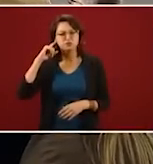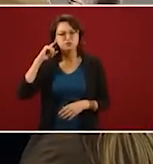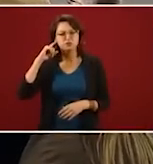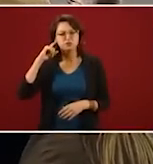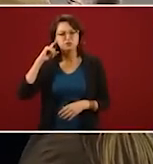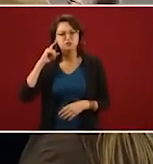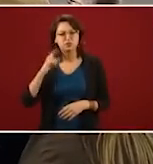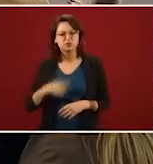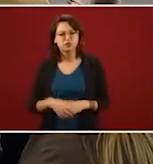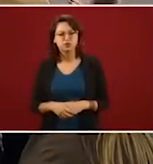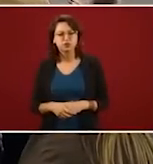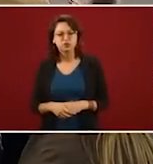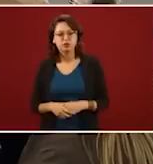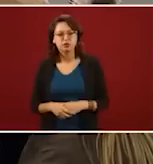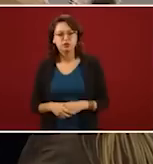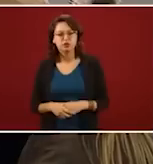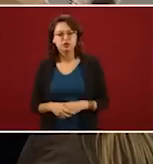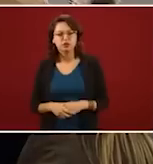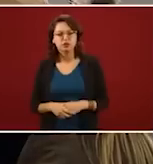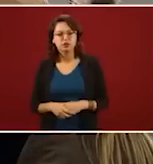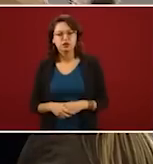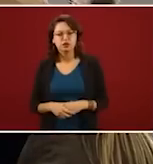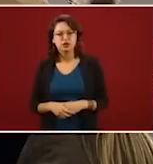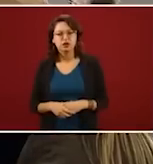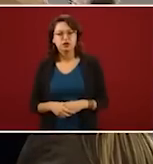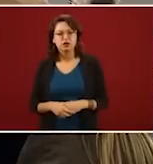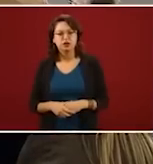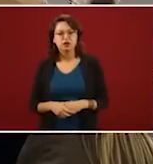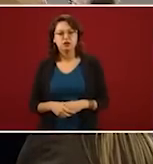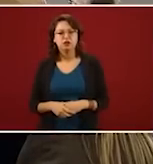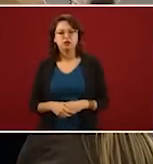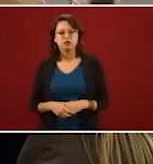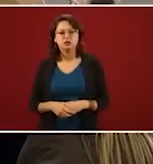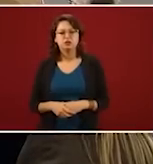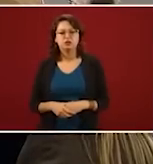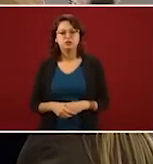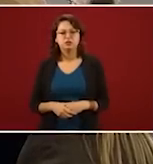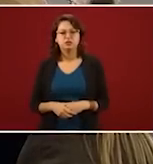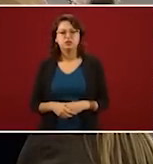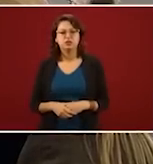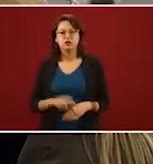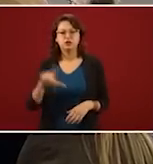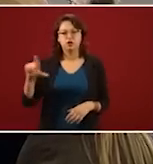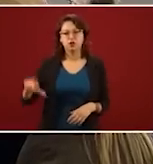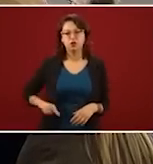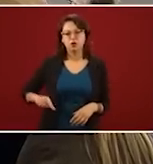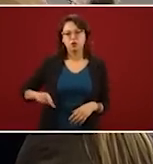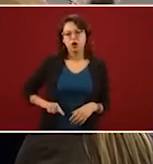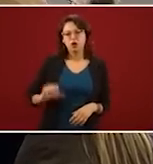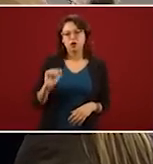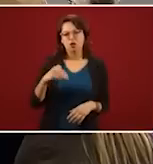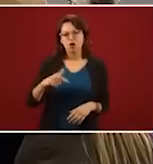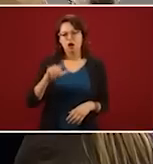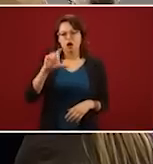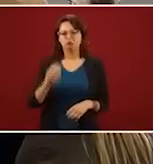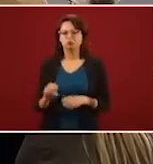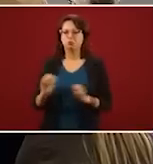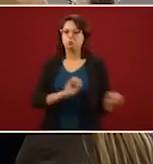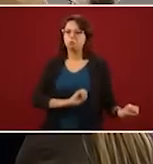Sí, no sabía yo, además que cuando lo leí, porque me llamó la